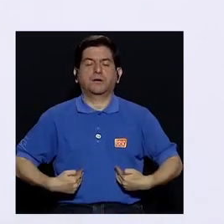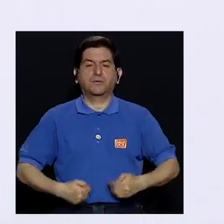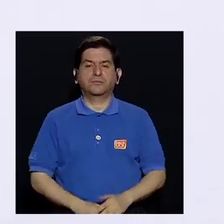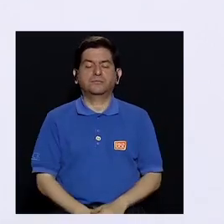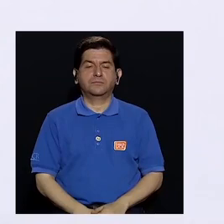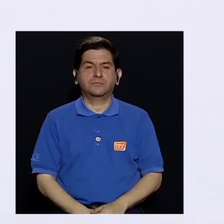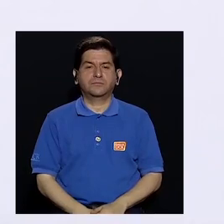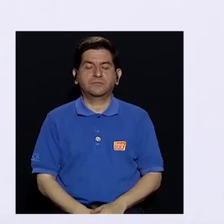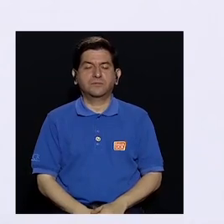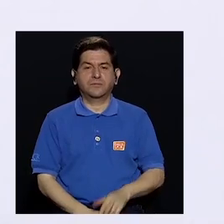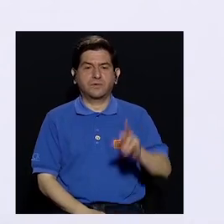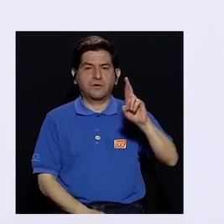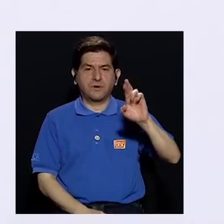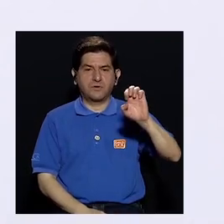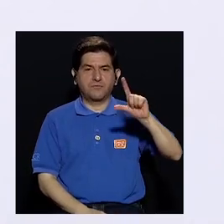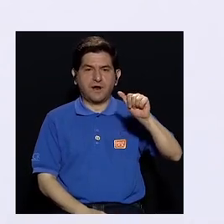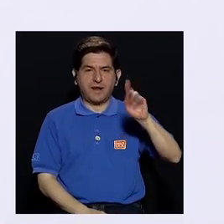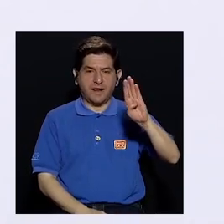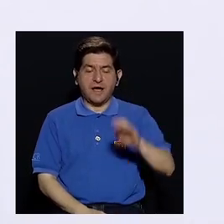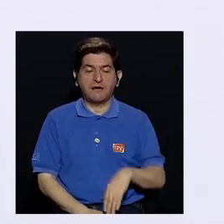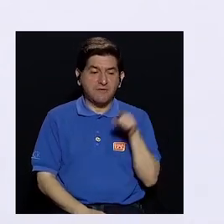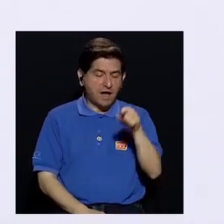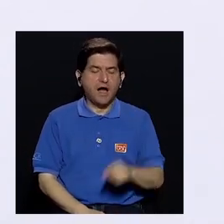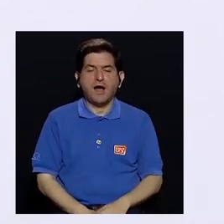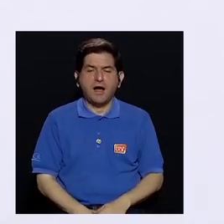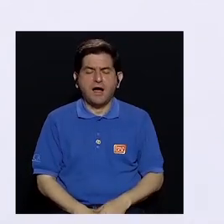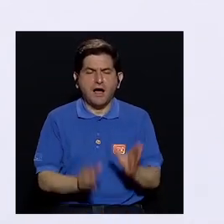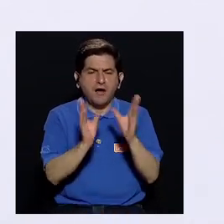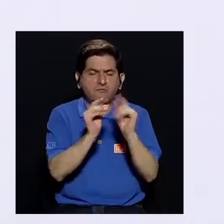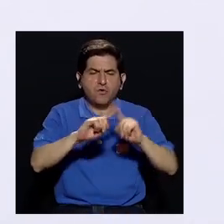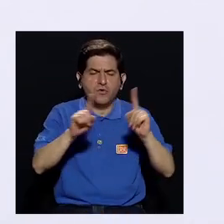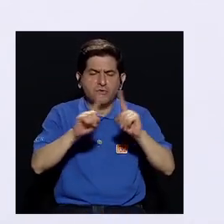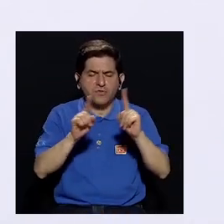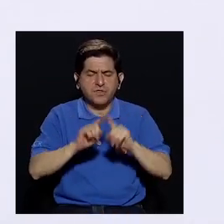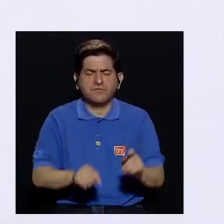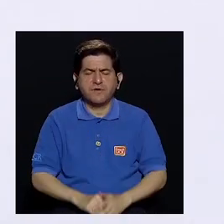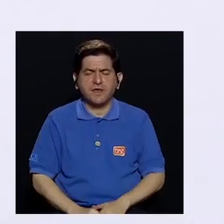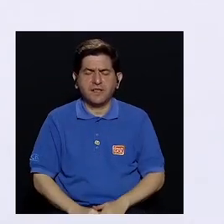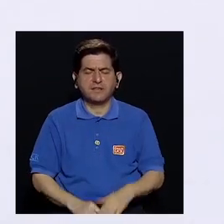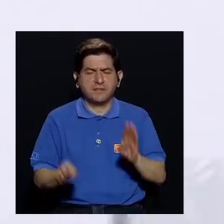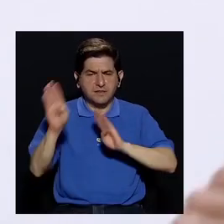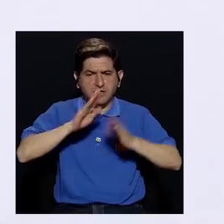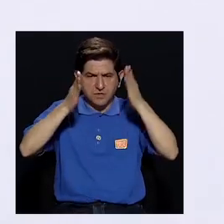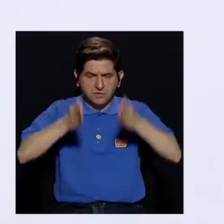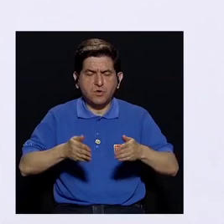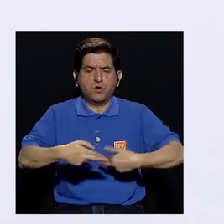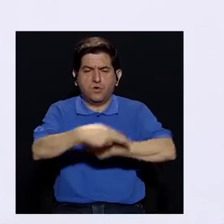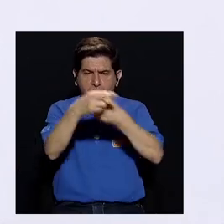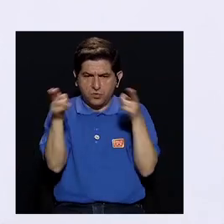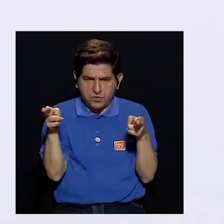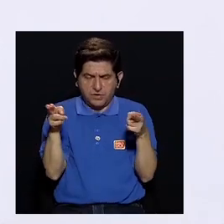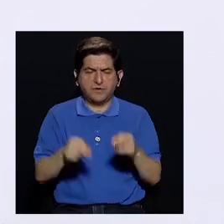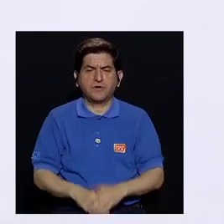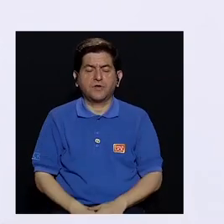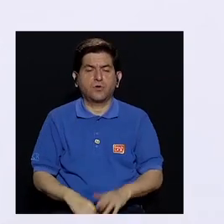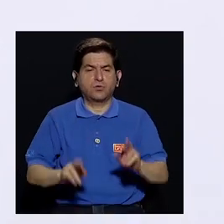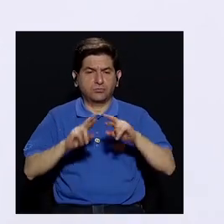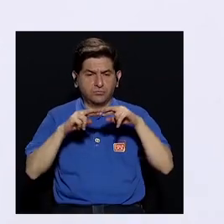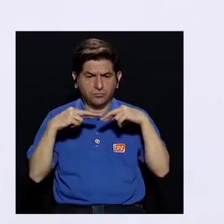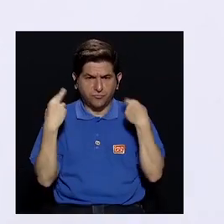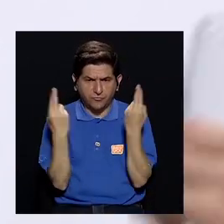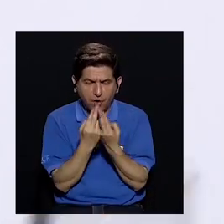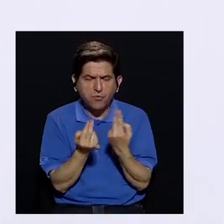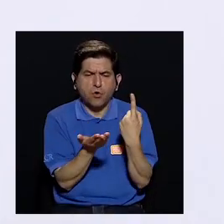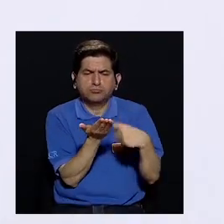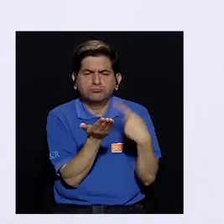proyecto del genoma humano entonces la realidad ha sido un foro en que los biólogos de los diferentes países